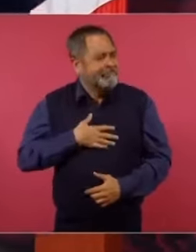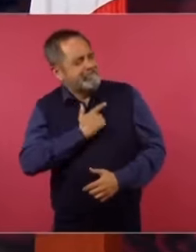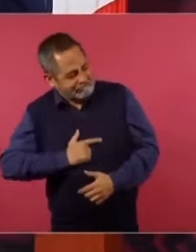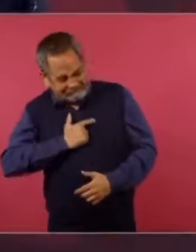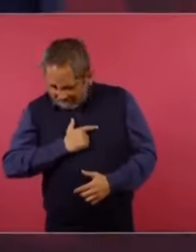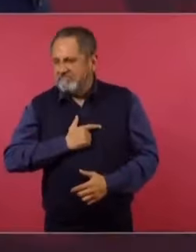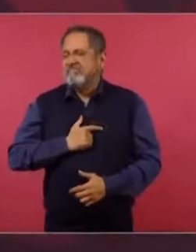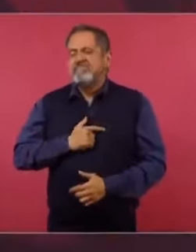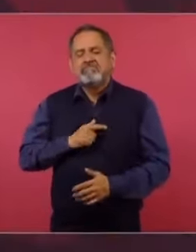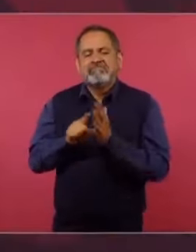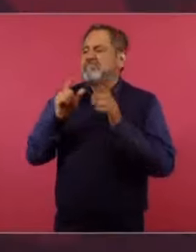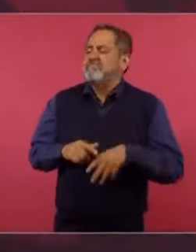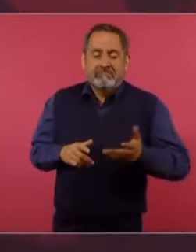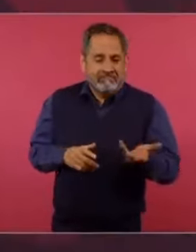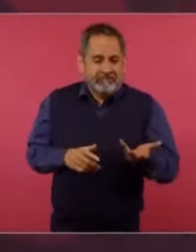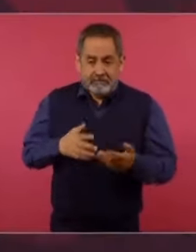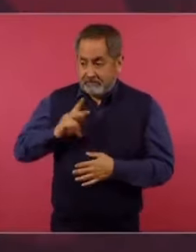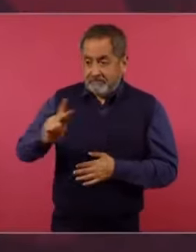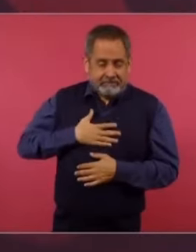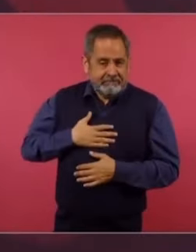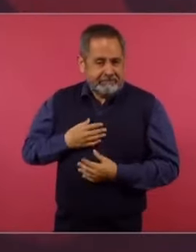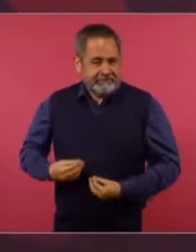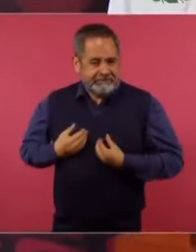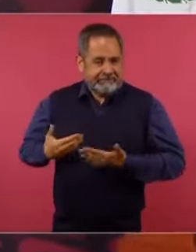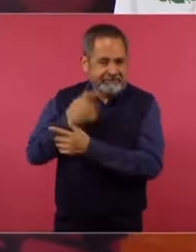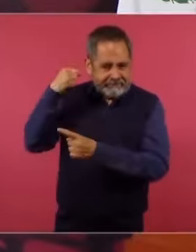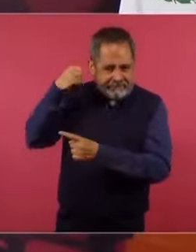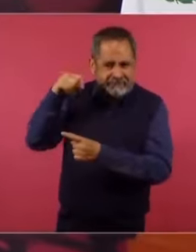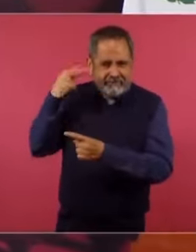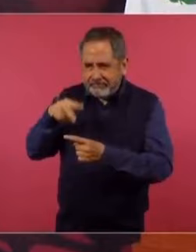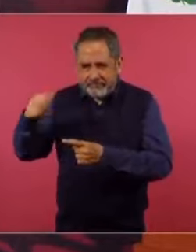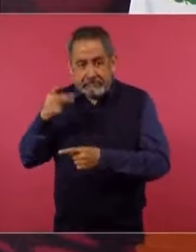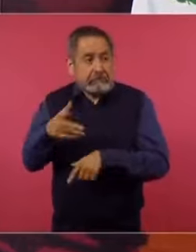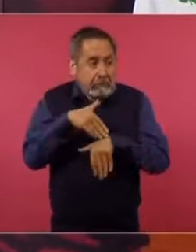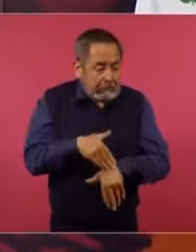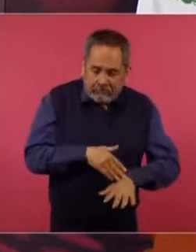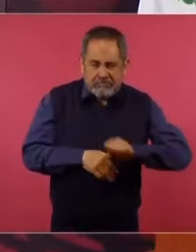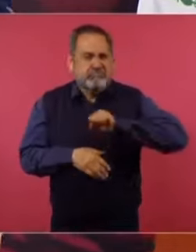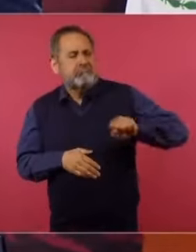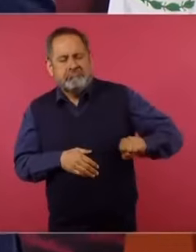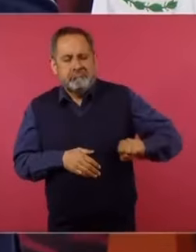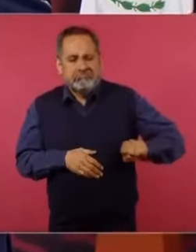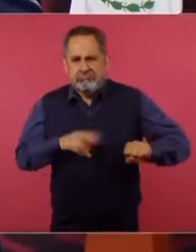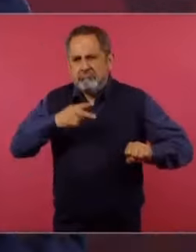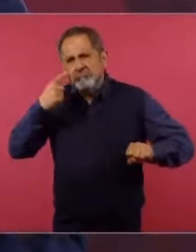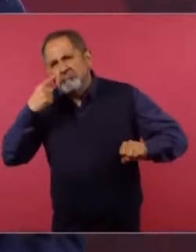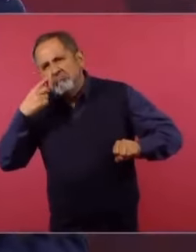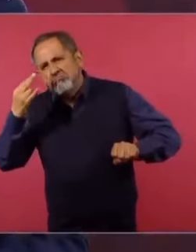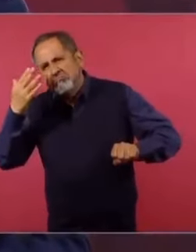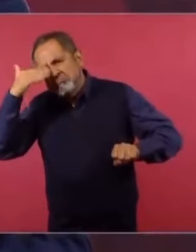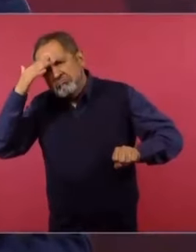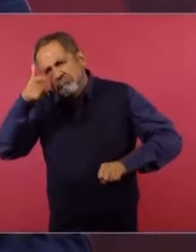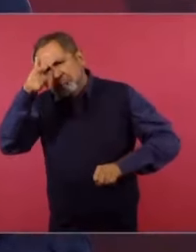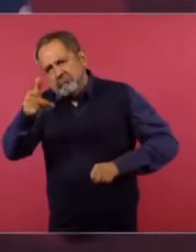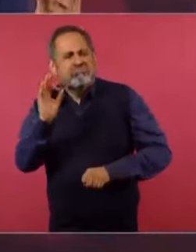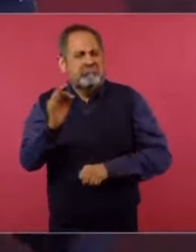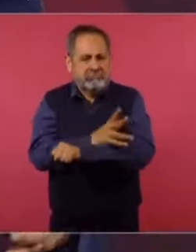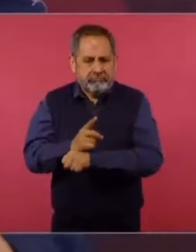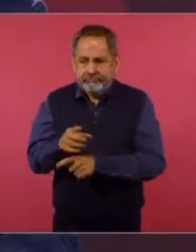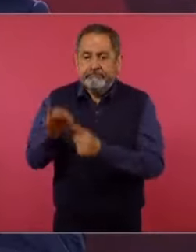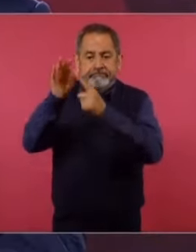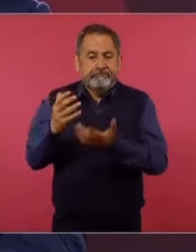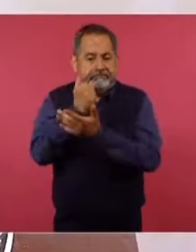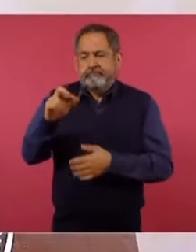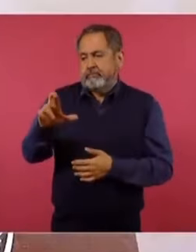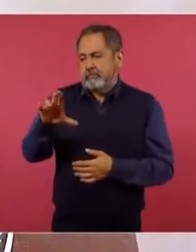todo por mis paisanos. Porque no se dejaron jugar el dedo en la boca. Y eso les va a ayudar.